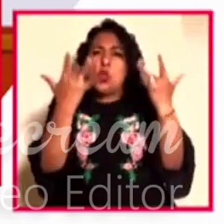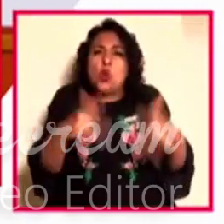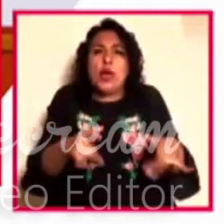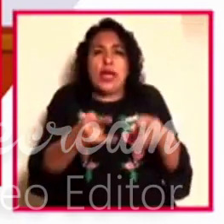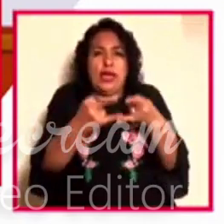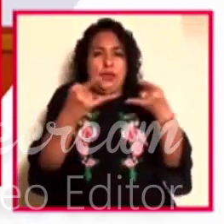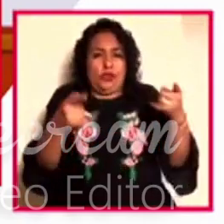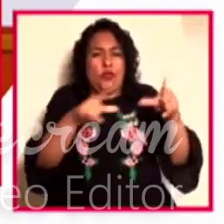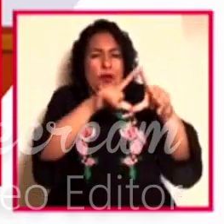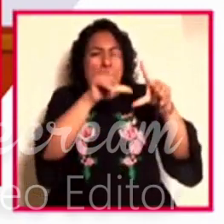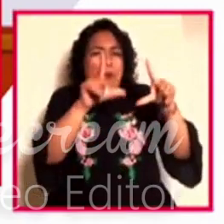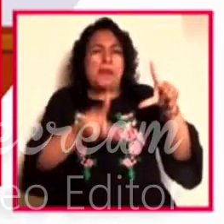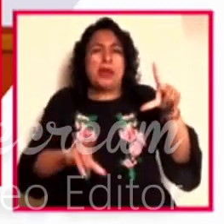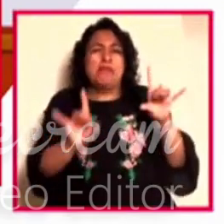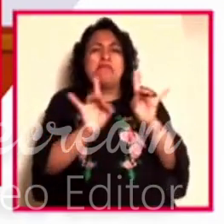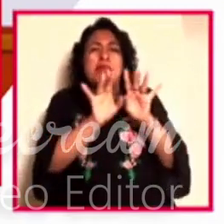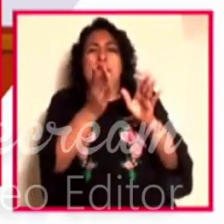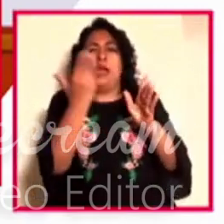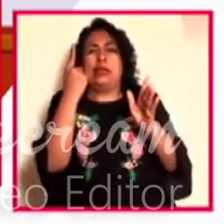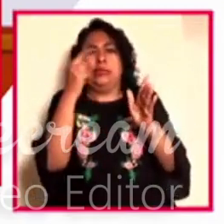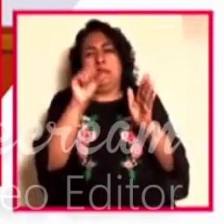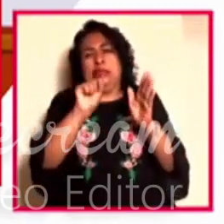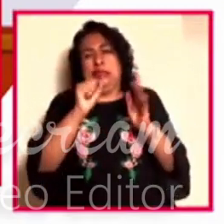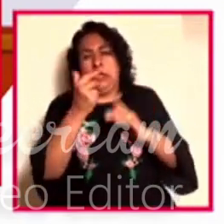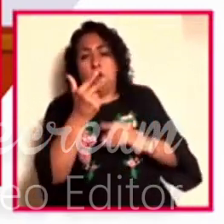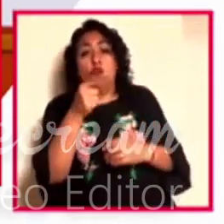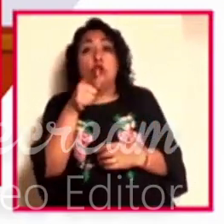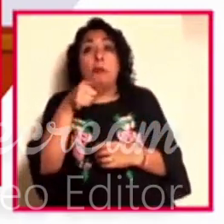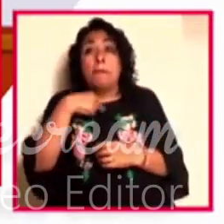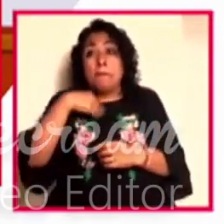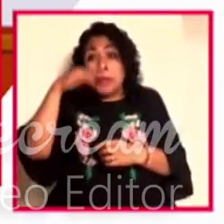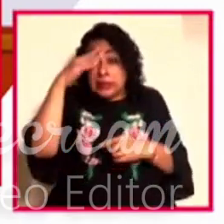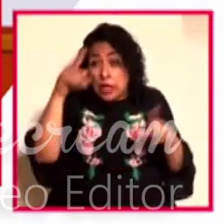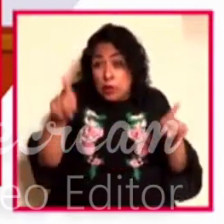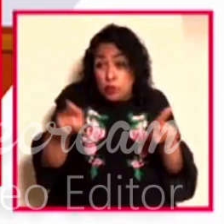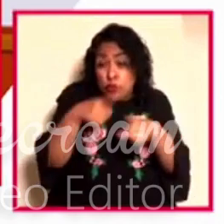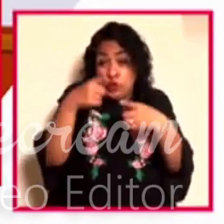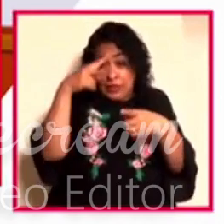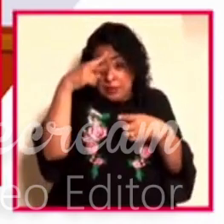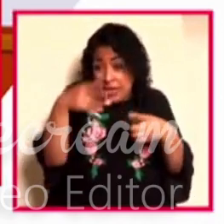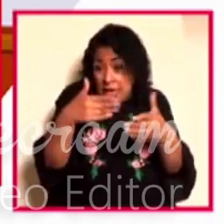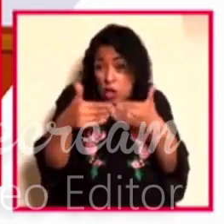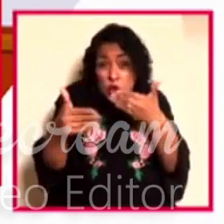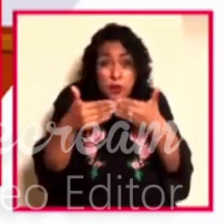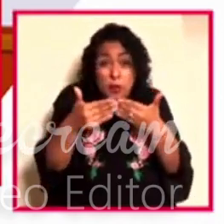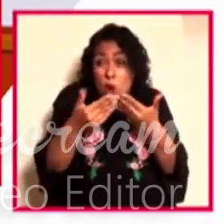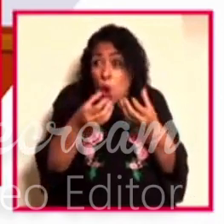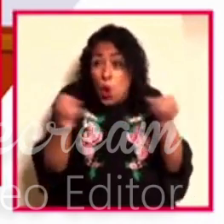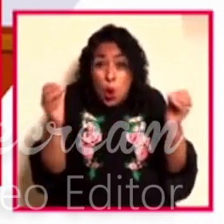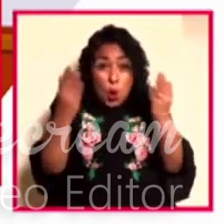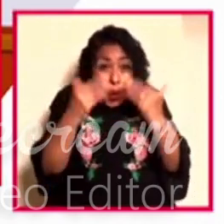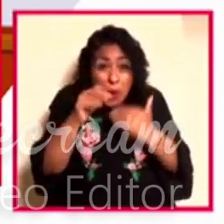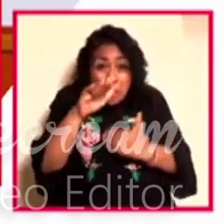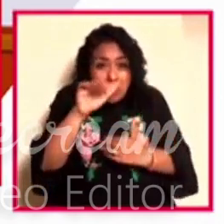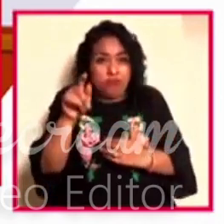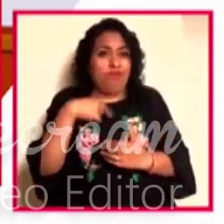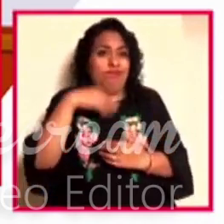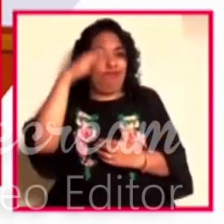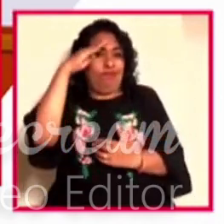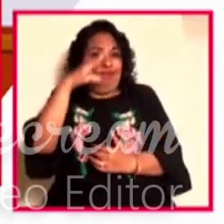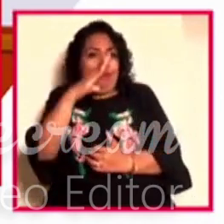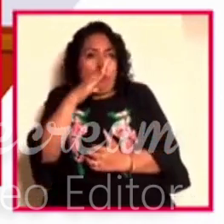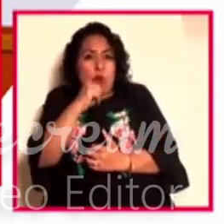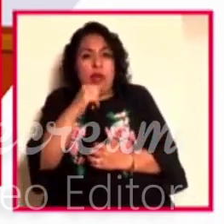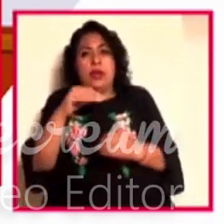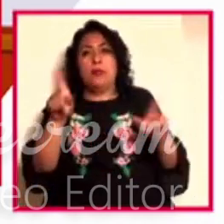país. No puede pensarse la música mexicana contemporánea sin la presencia de Mario Lavista, la música nacional